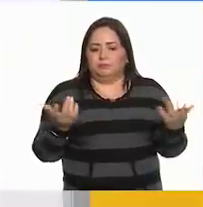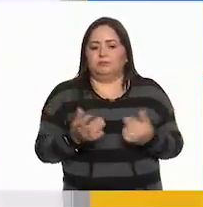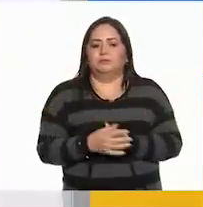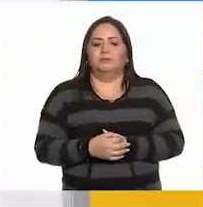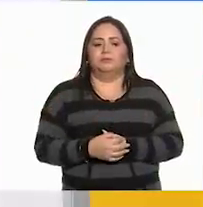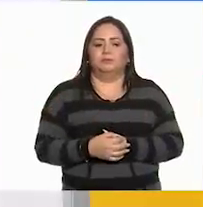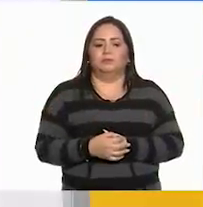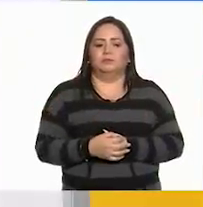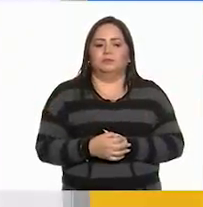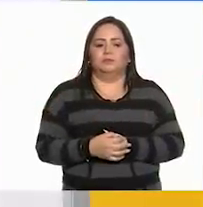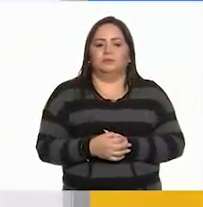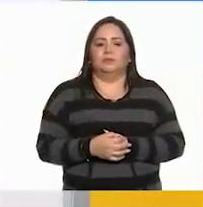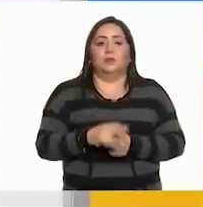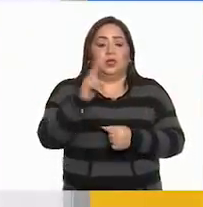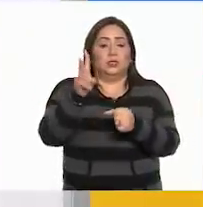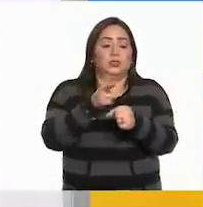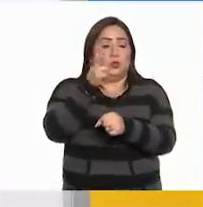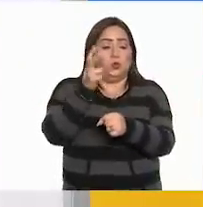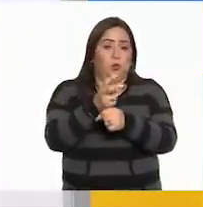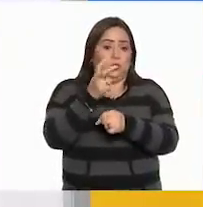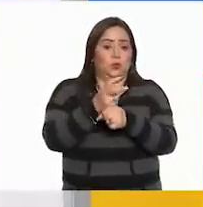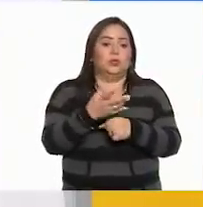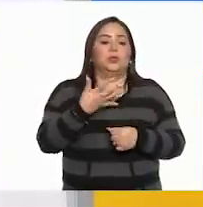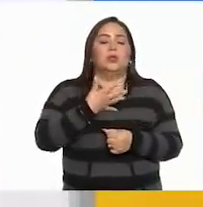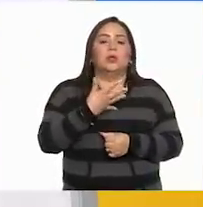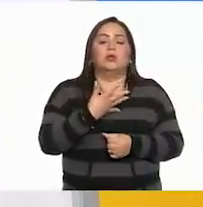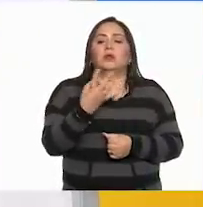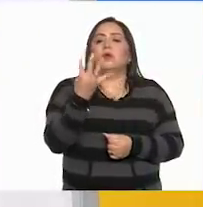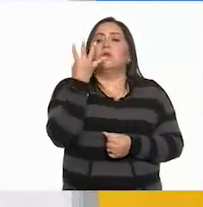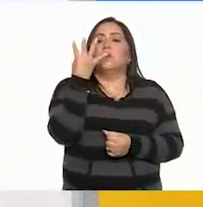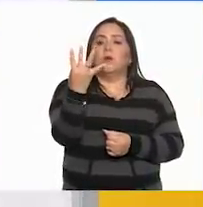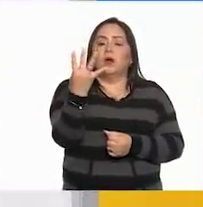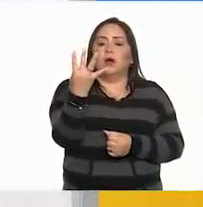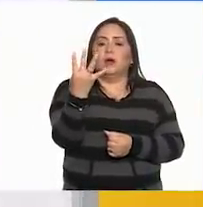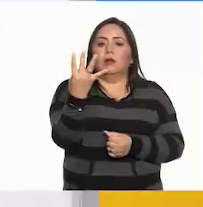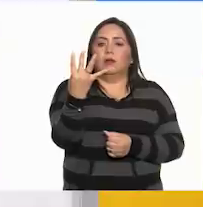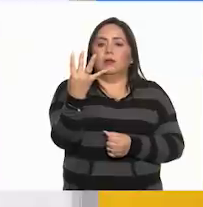Exactamente. La figura del segundo término tiene